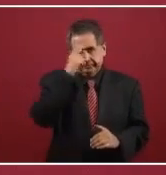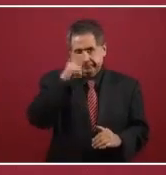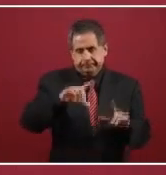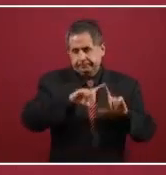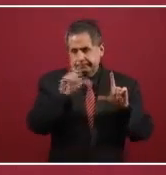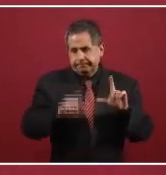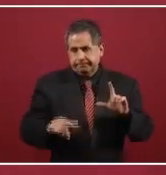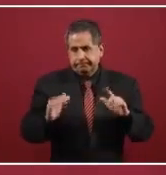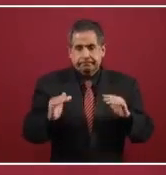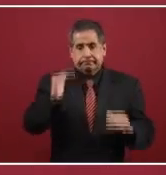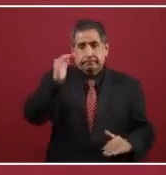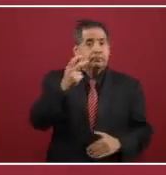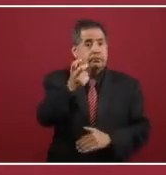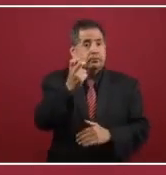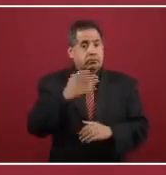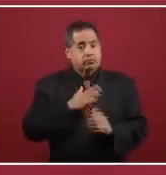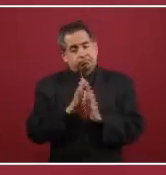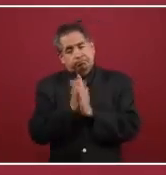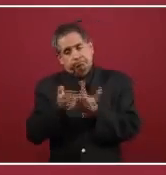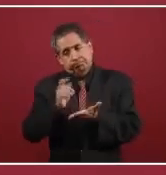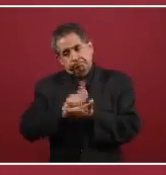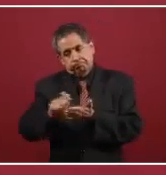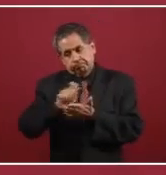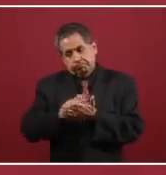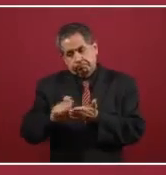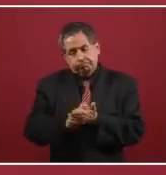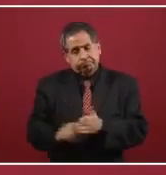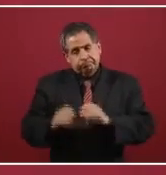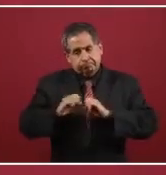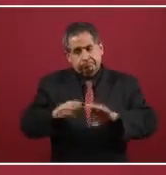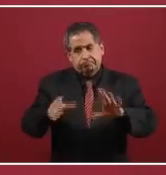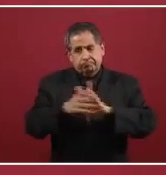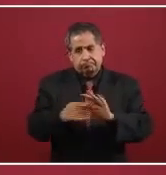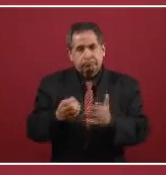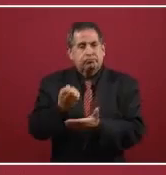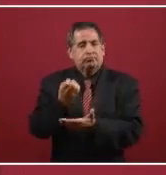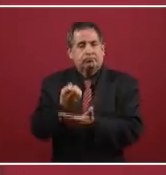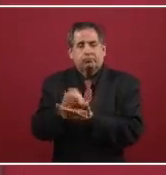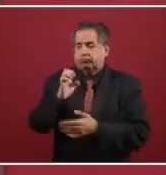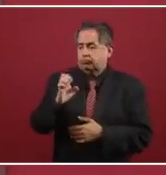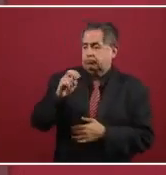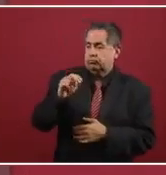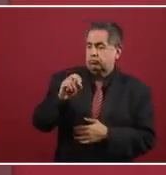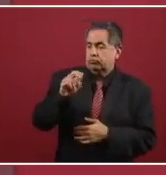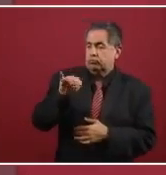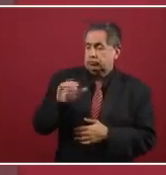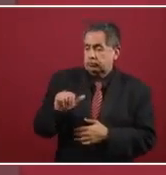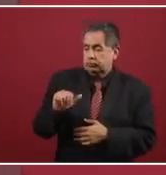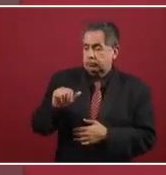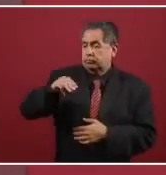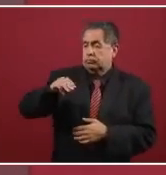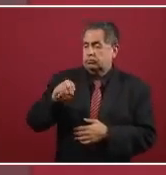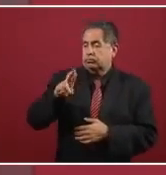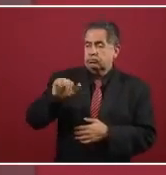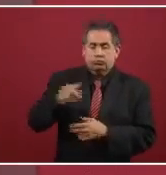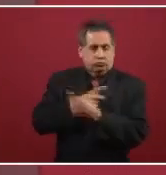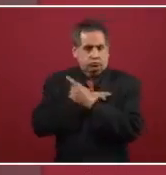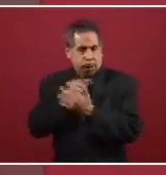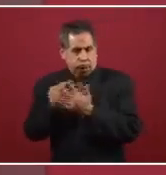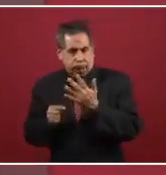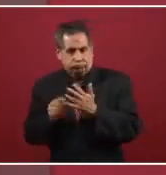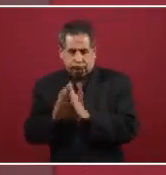Por eso estoy escribiendo el libro de la economía moral. Esto no